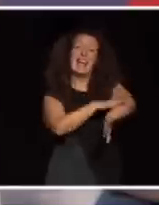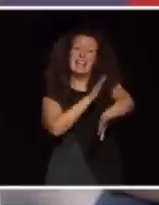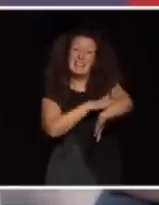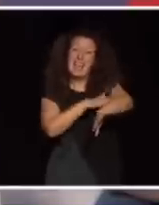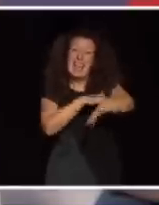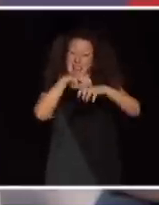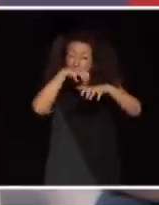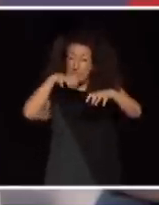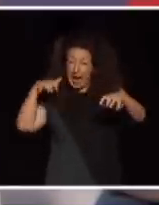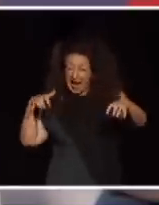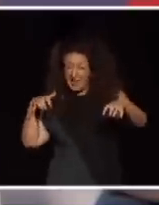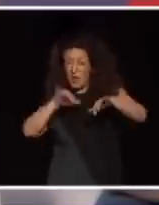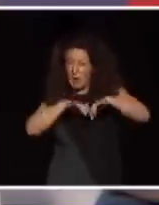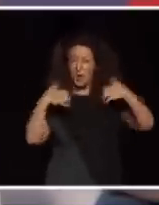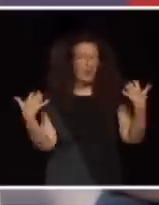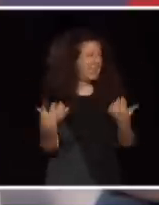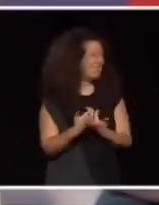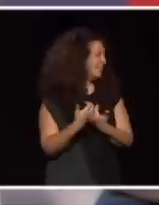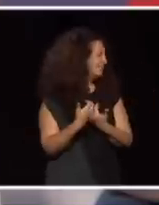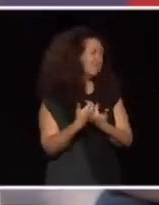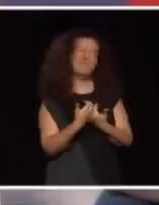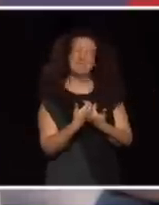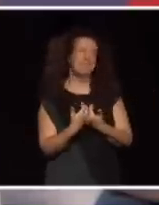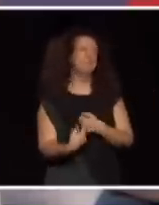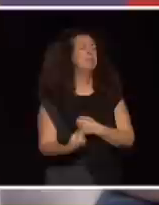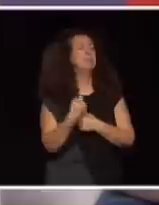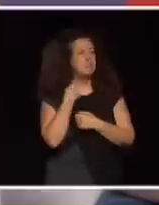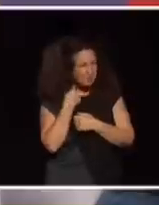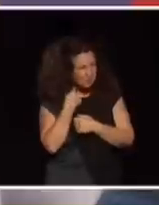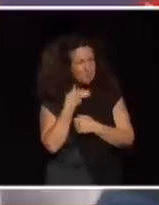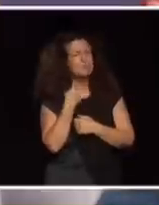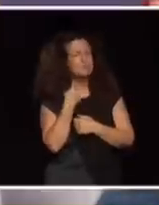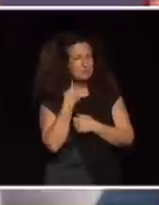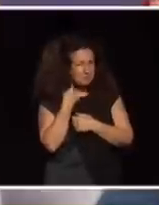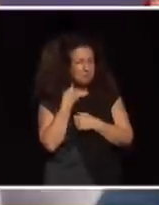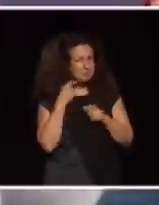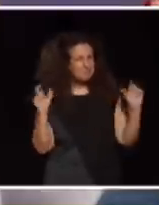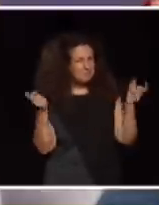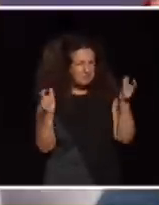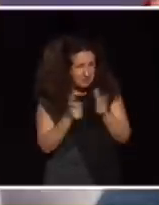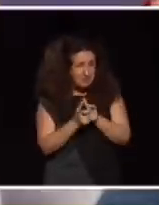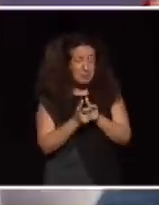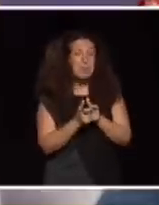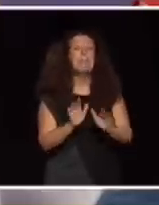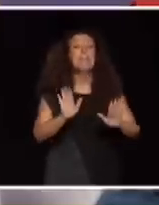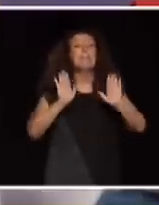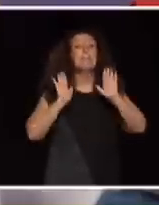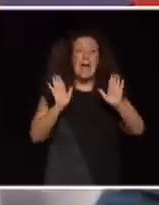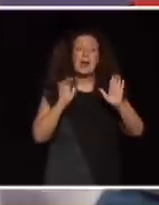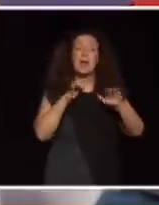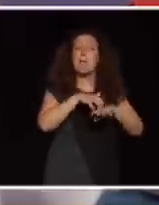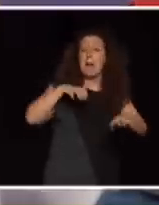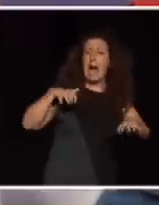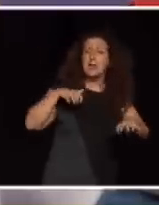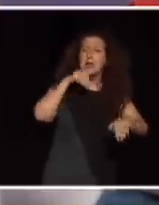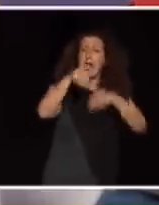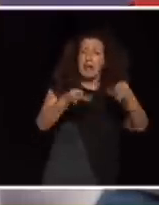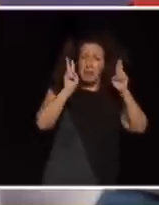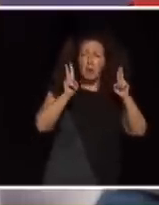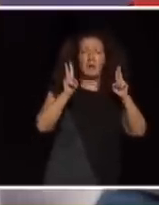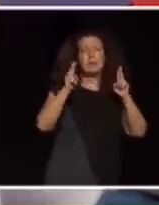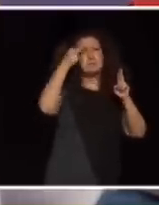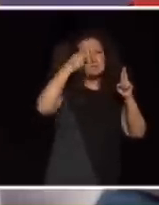el Congreso se ha perdido. Pero aún es posible construir una mayoría democrática y